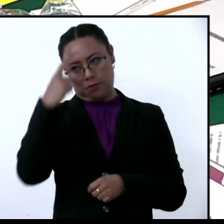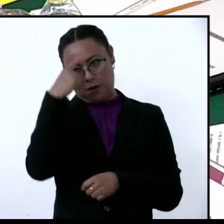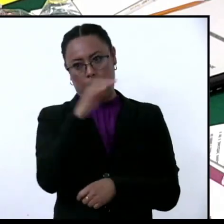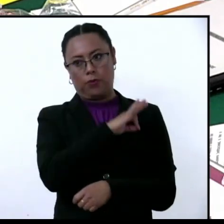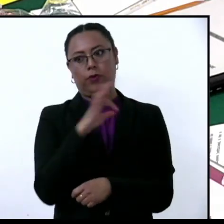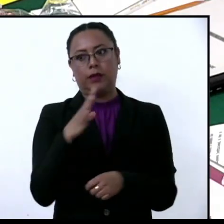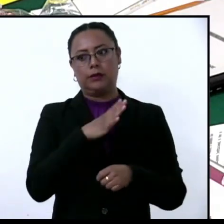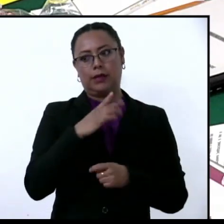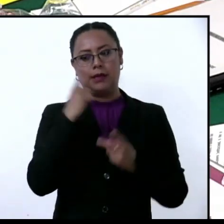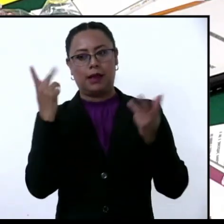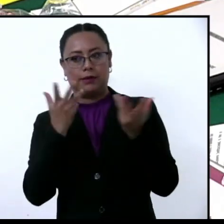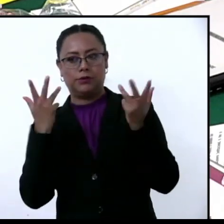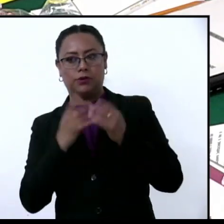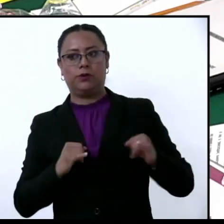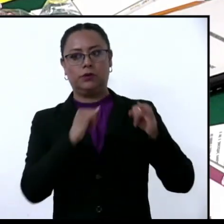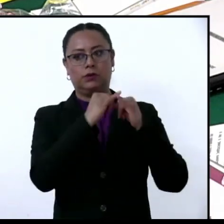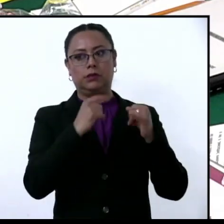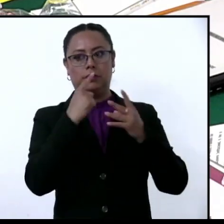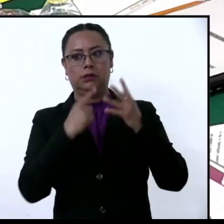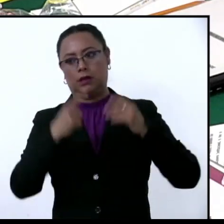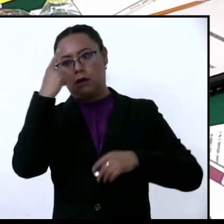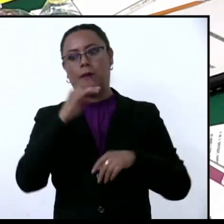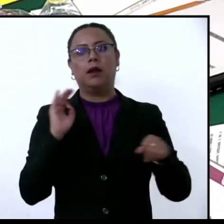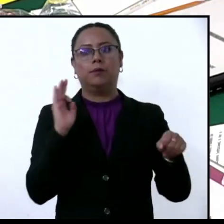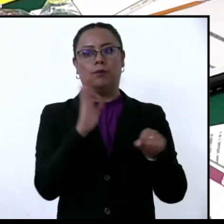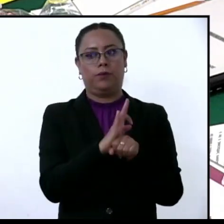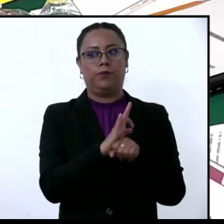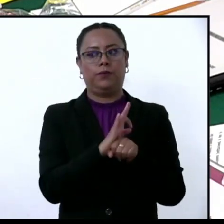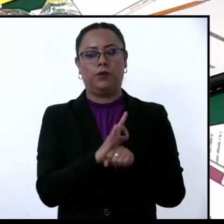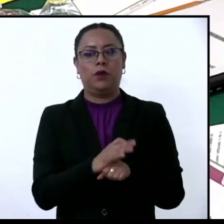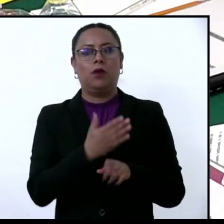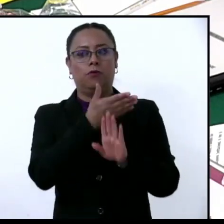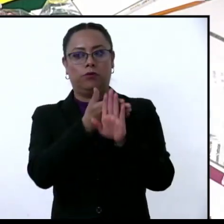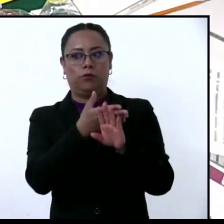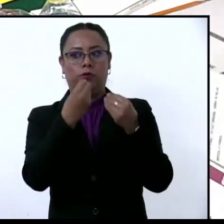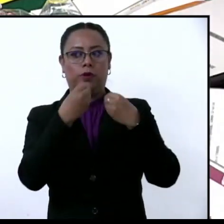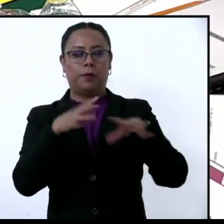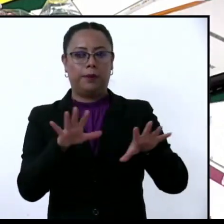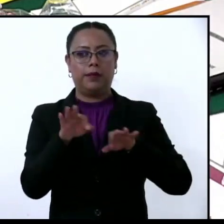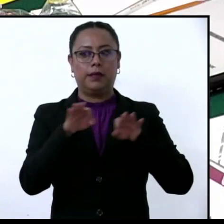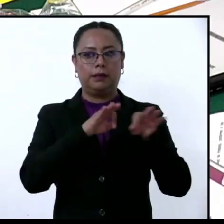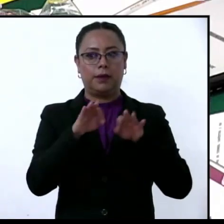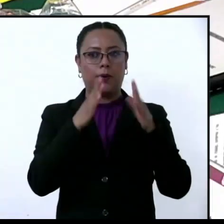acciones institucionales para la protección contra la pérdida del desempleo.